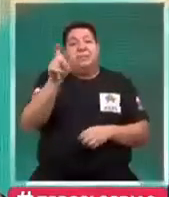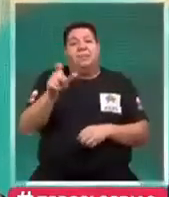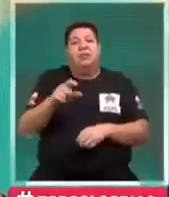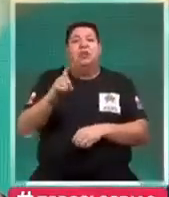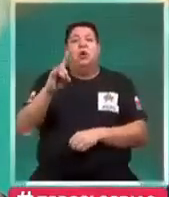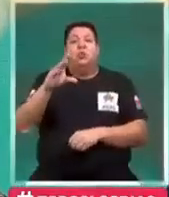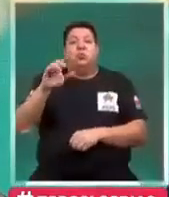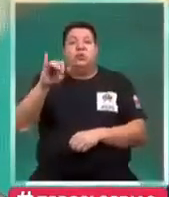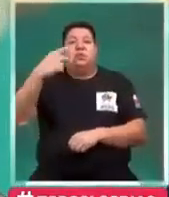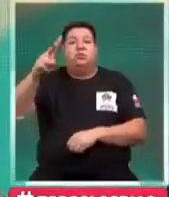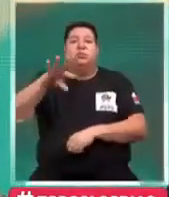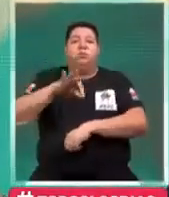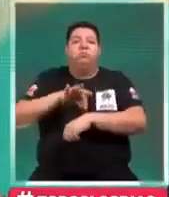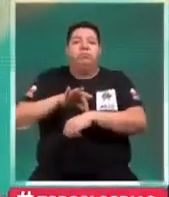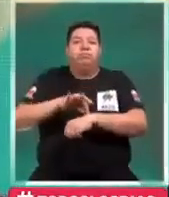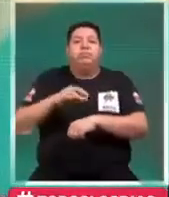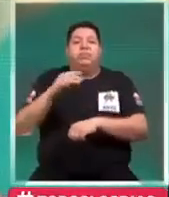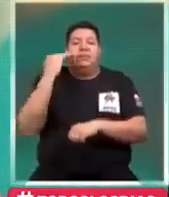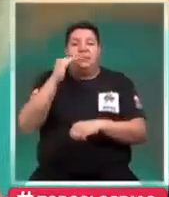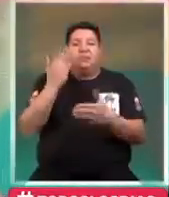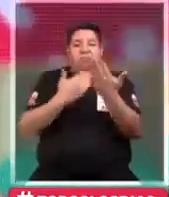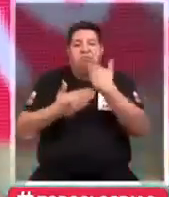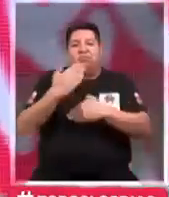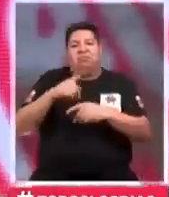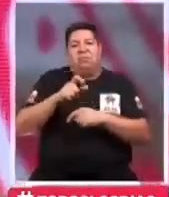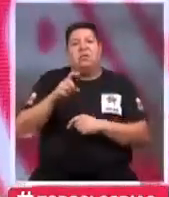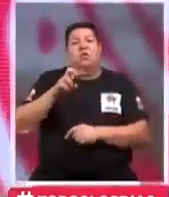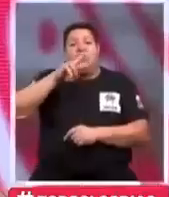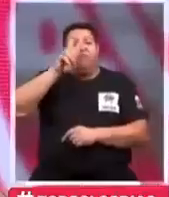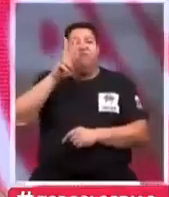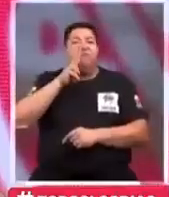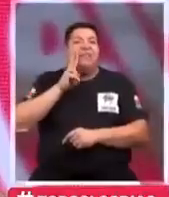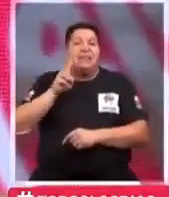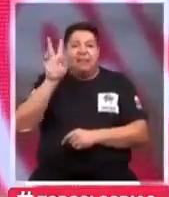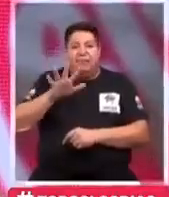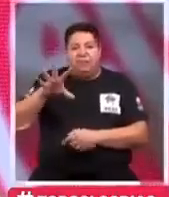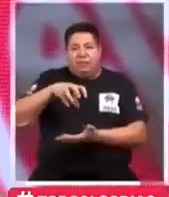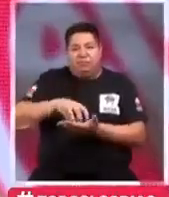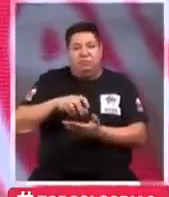Pediátrica de Valdivia, que siempre estuvo